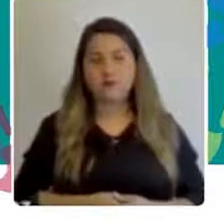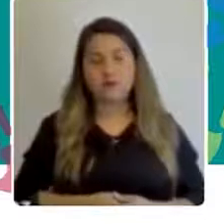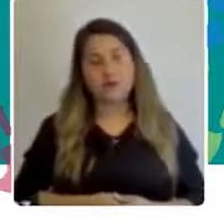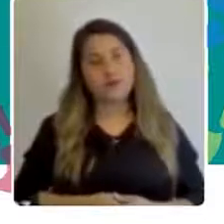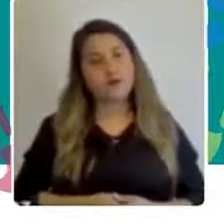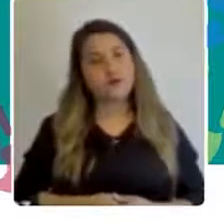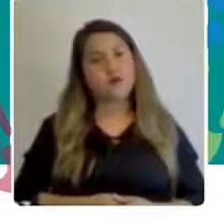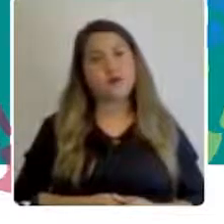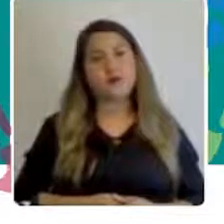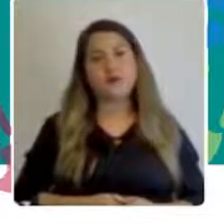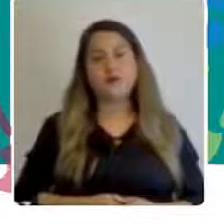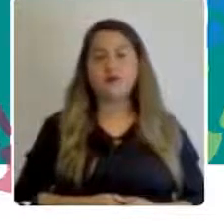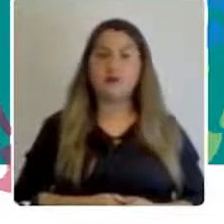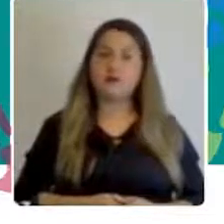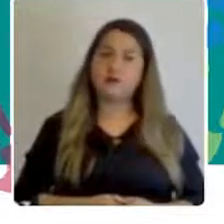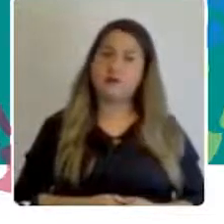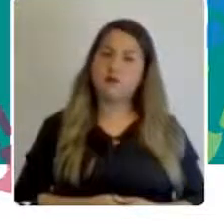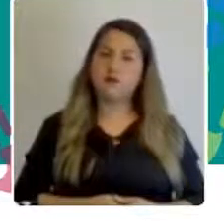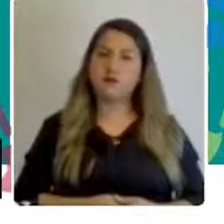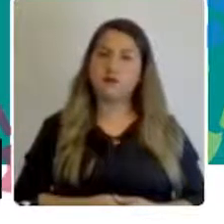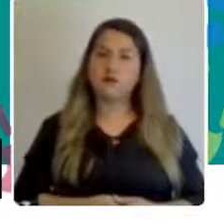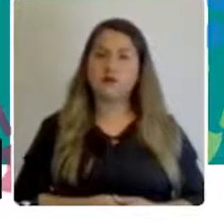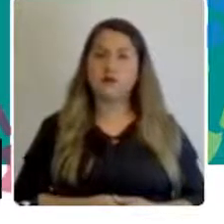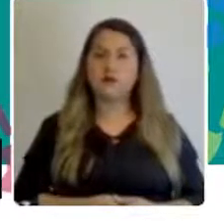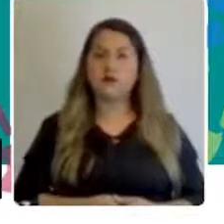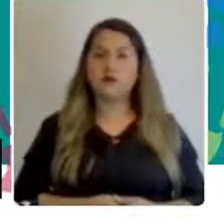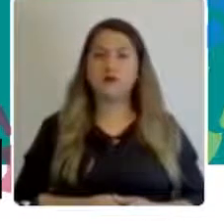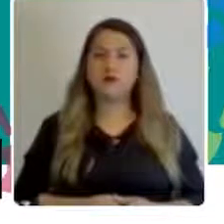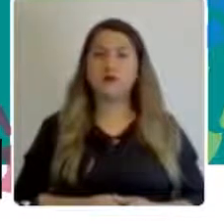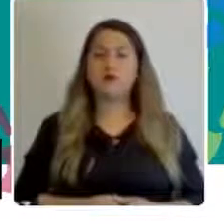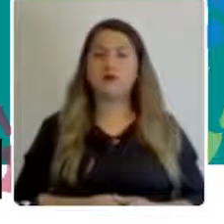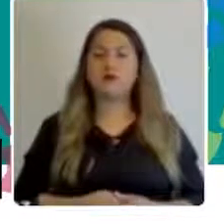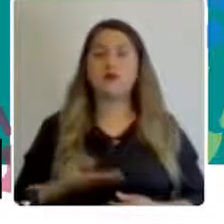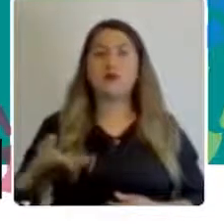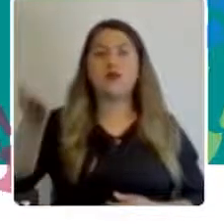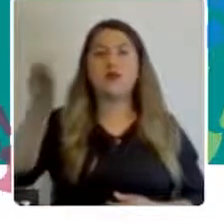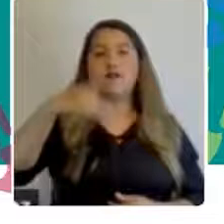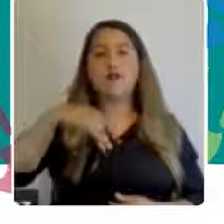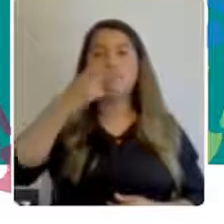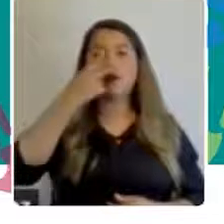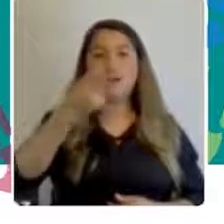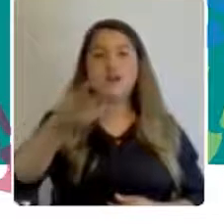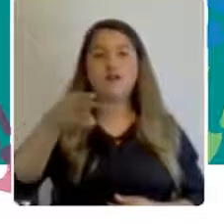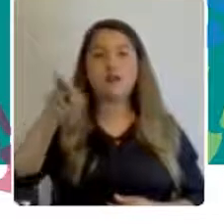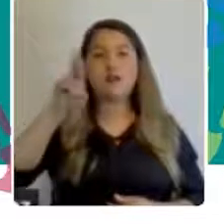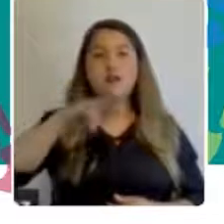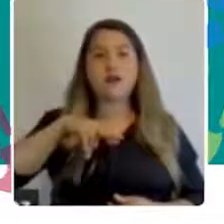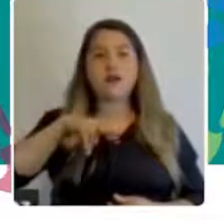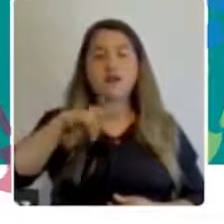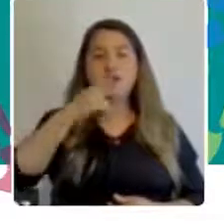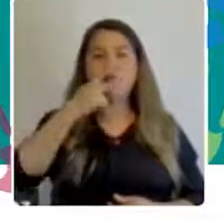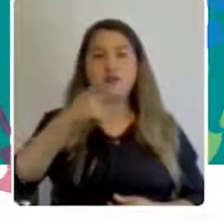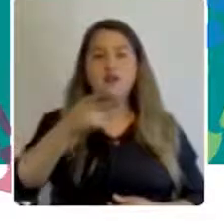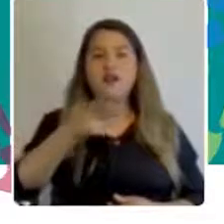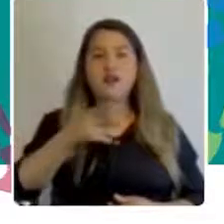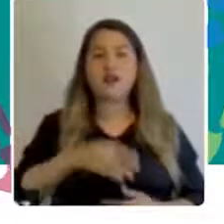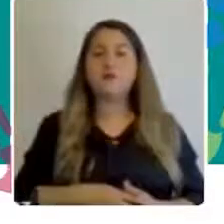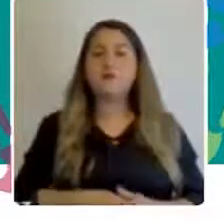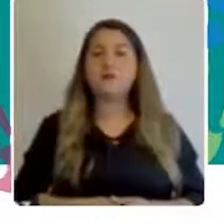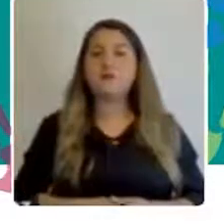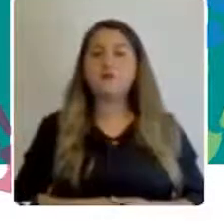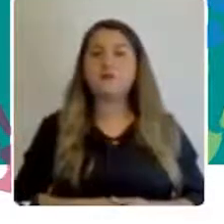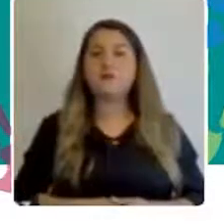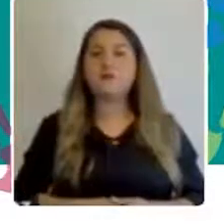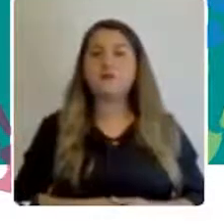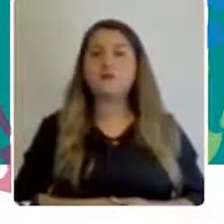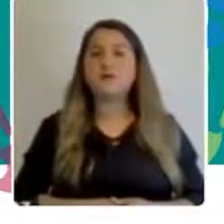vemos todos los días cuando se trata de enfermedades raras. Vamos a volver muy brevemente, no quiero dedicar mucho tiempo a la